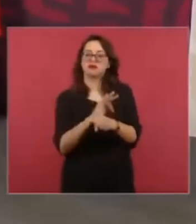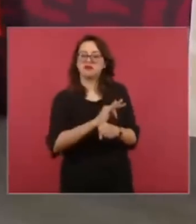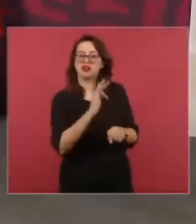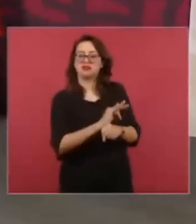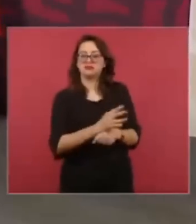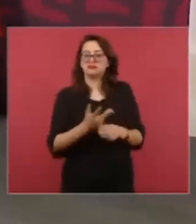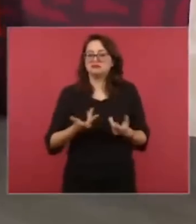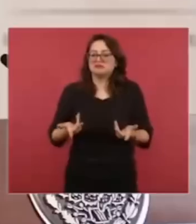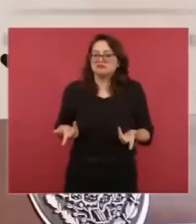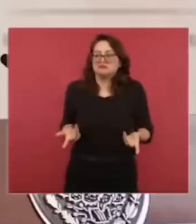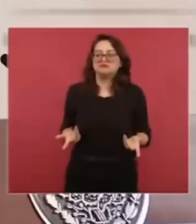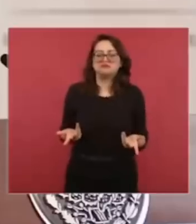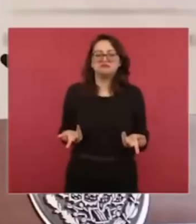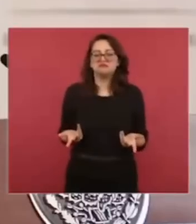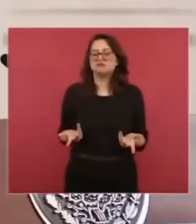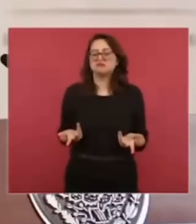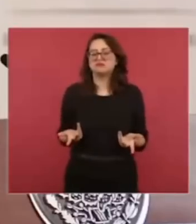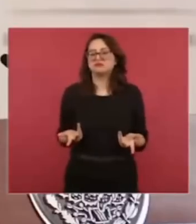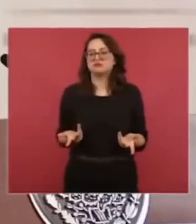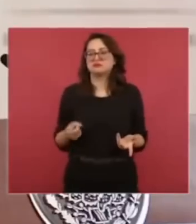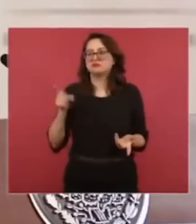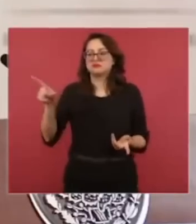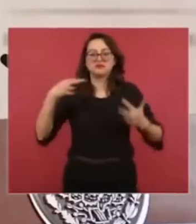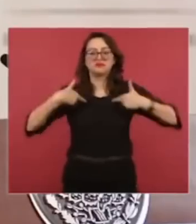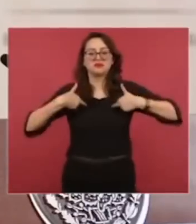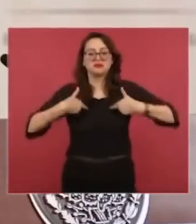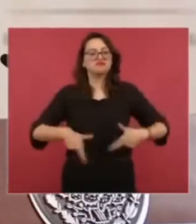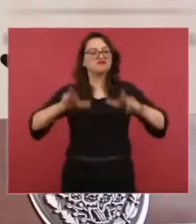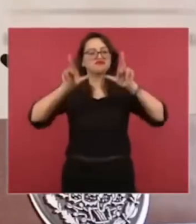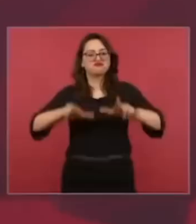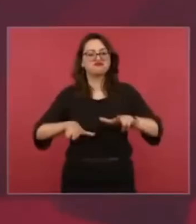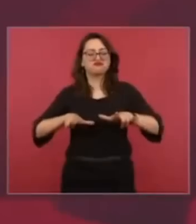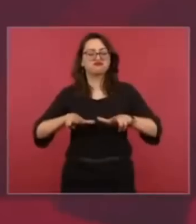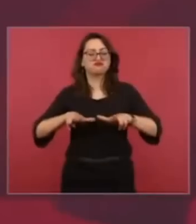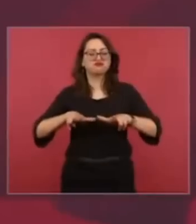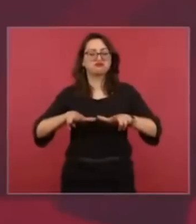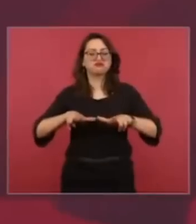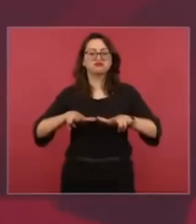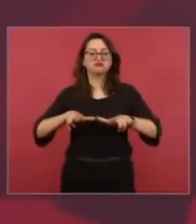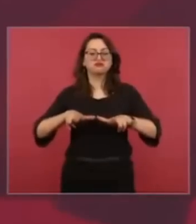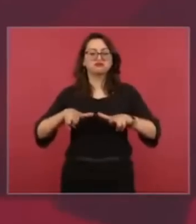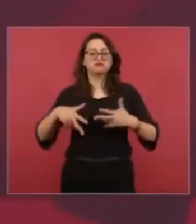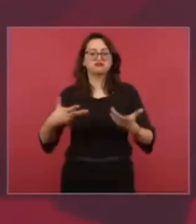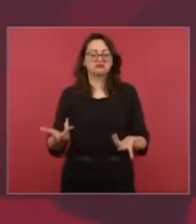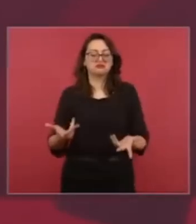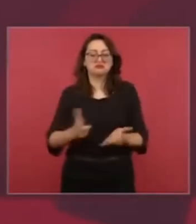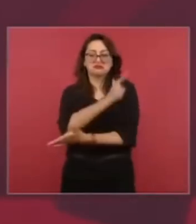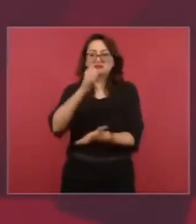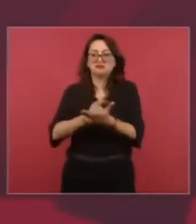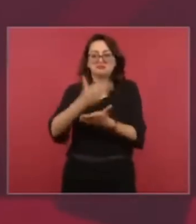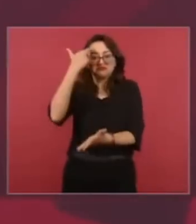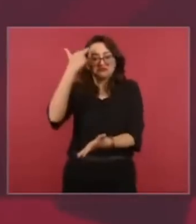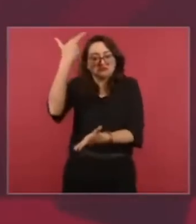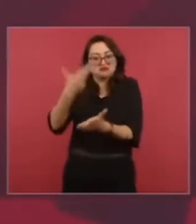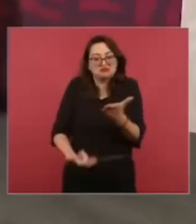Aparte Sus grandes salarios Aparte Sus seis celulares Sus carros blindados